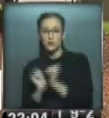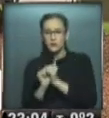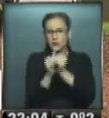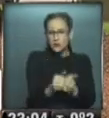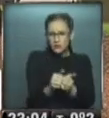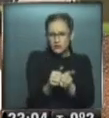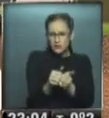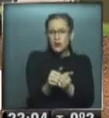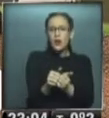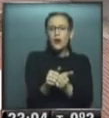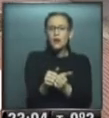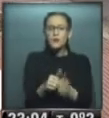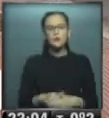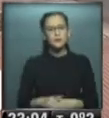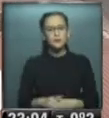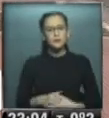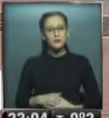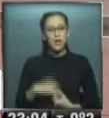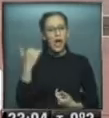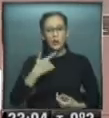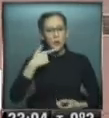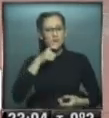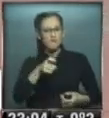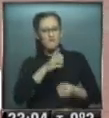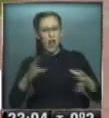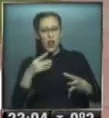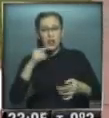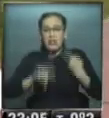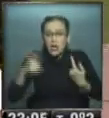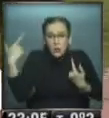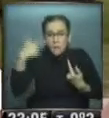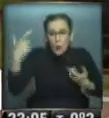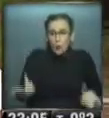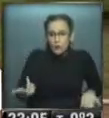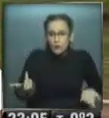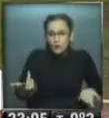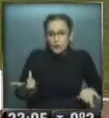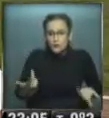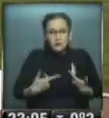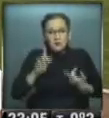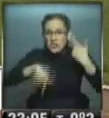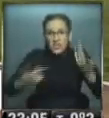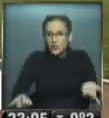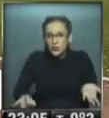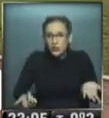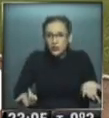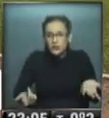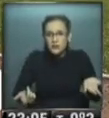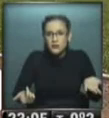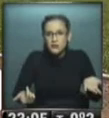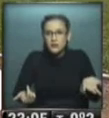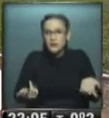Hubo un problema de palabras, así, sacó el revólver y le pegó un tiro en la cabeza. Así, de onda, como son